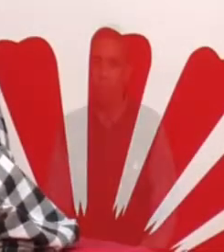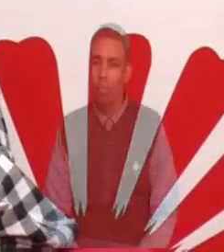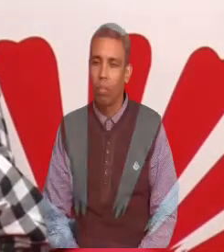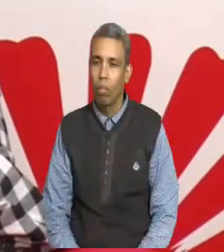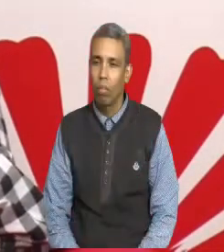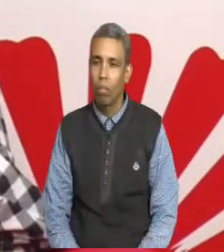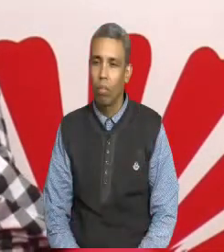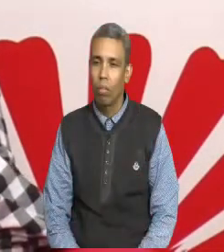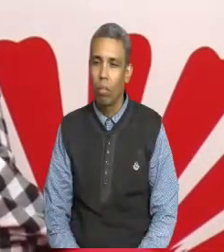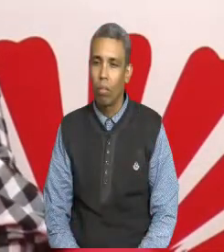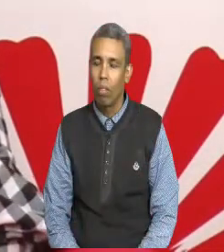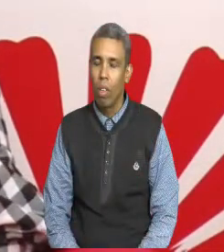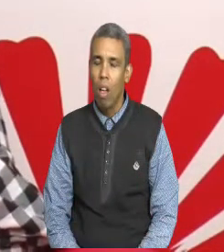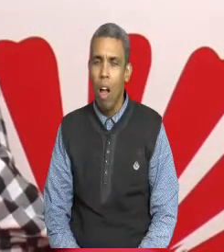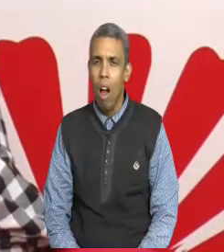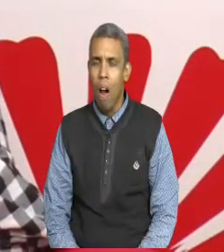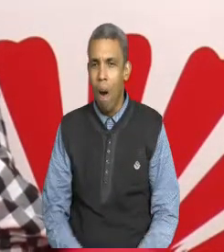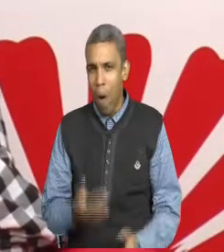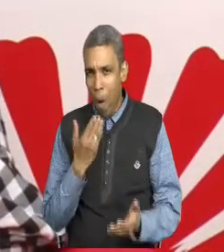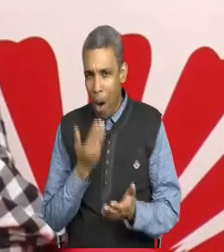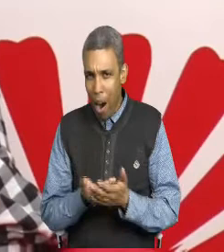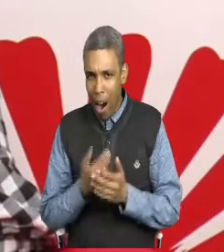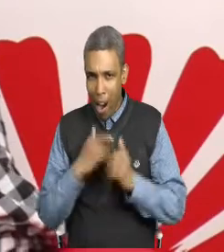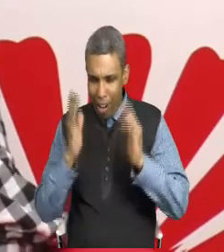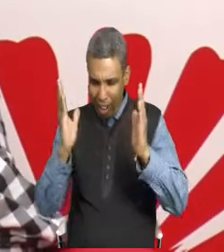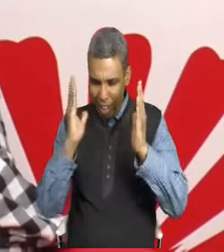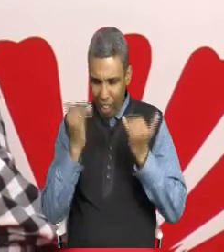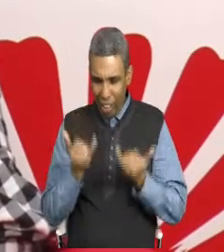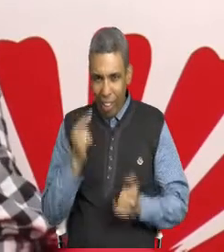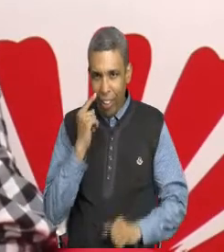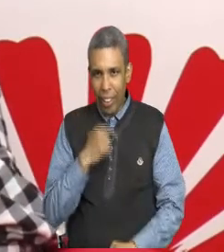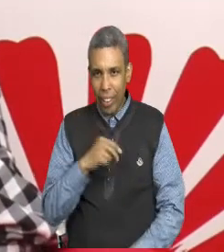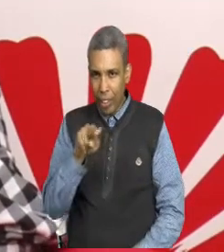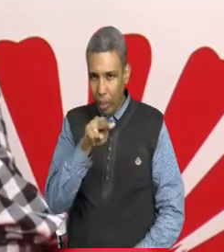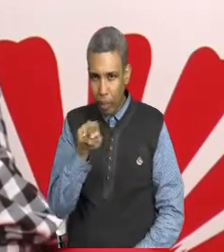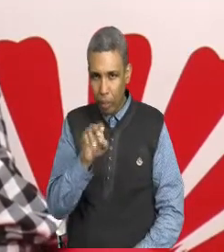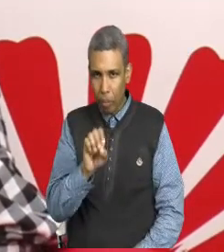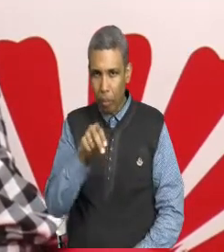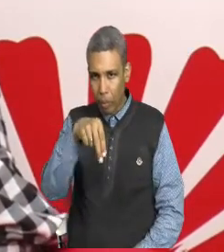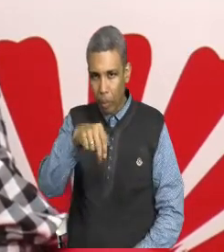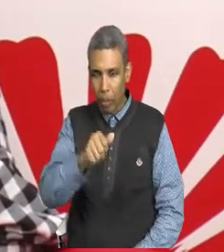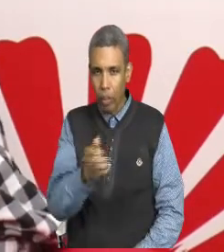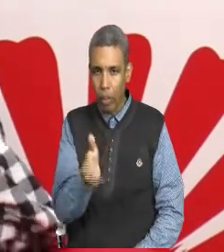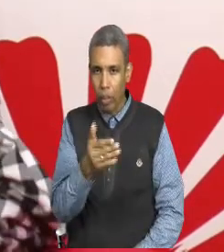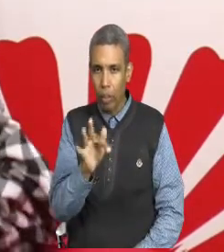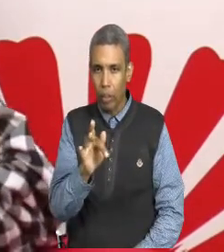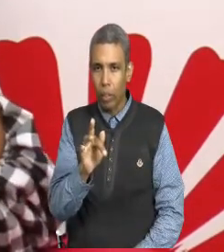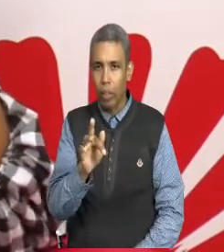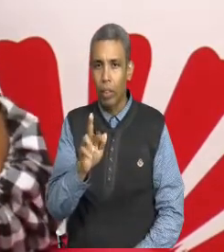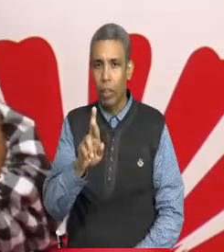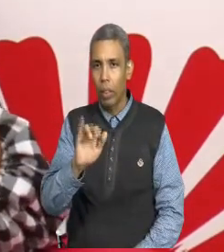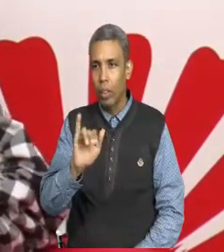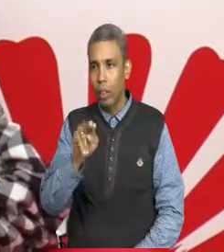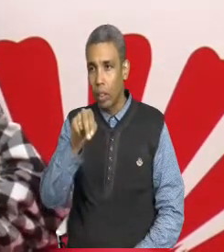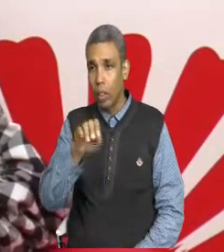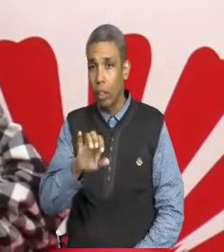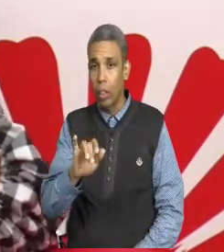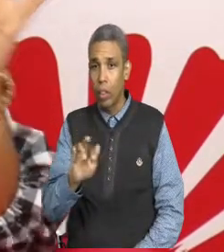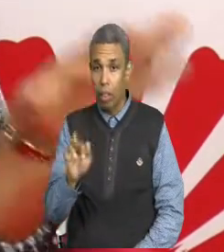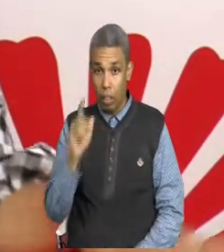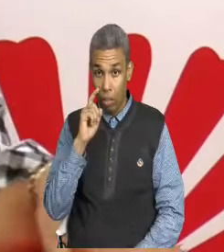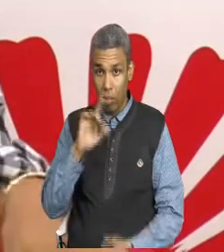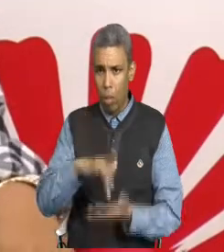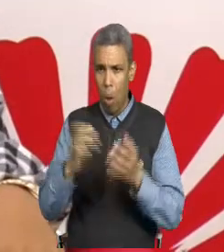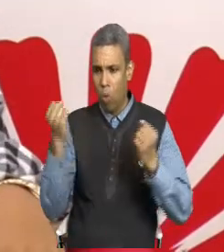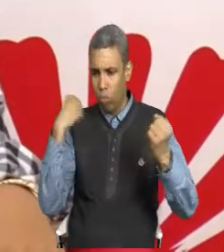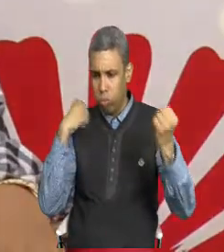Gracias por continuar con nosotros. En estos momentos nos vamos hasta Zona Training, donde a nuestra compañera Kiara de la Osa, mire, la hicieron sudar